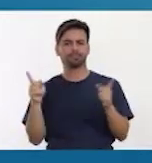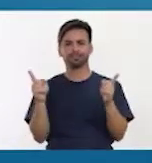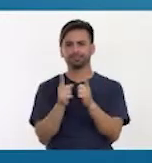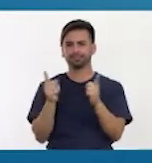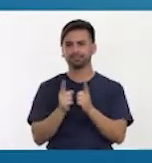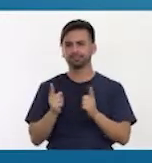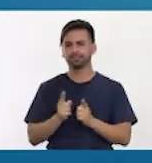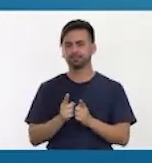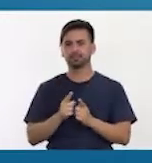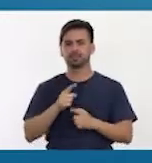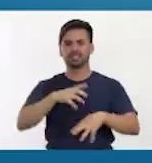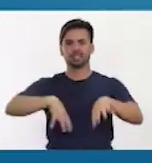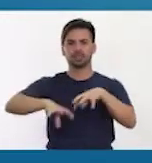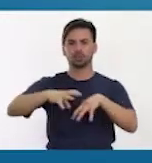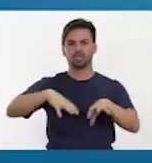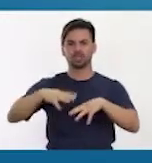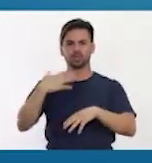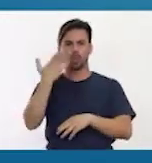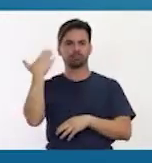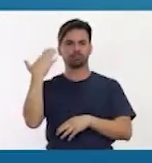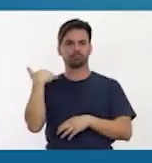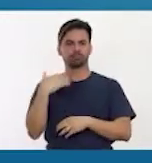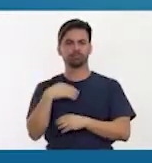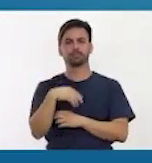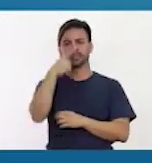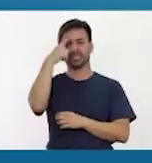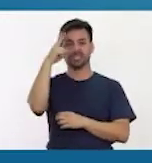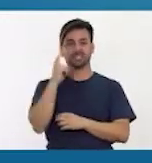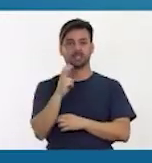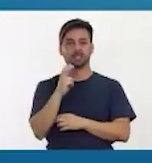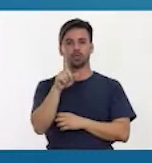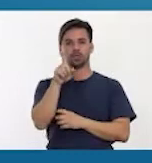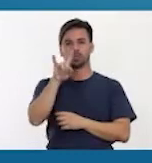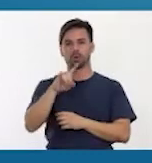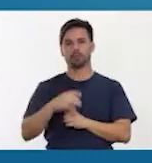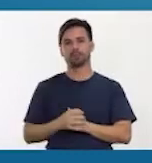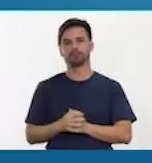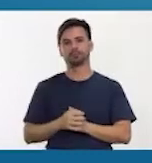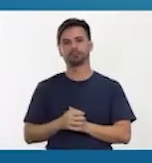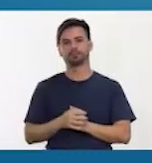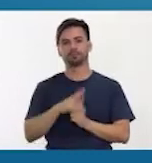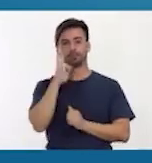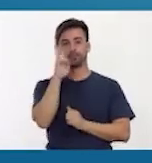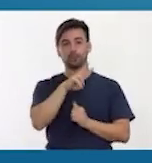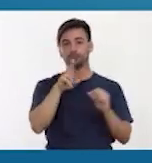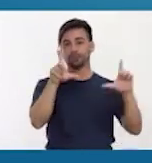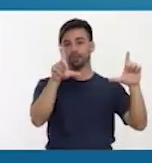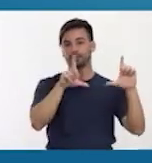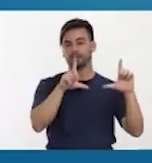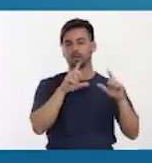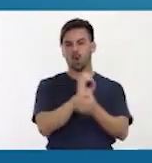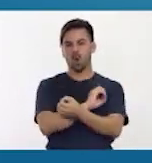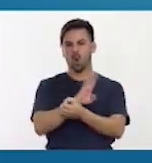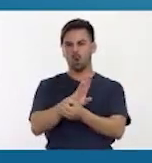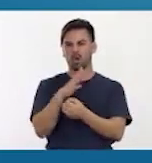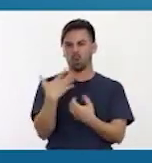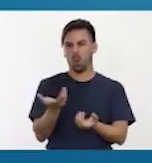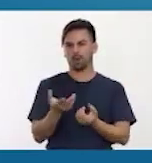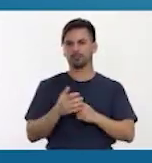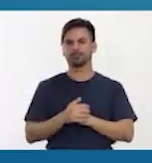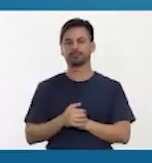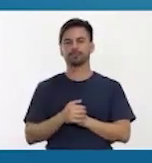dos obras martianas que sintetizan la situación de los Estados Unidos en el siglo